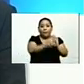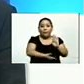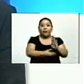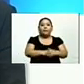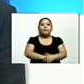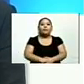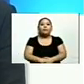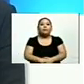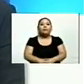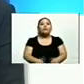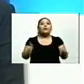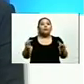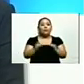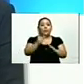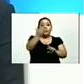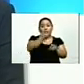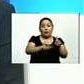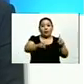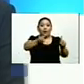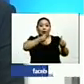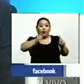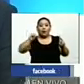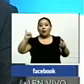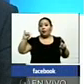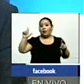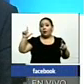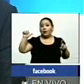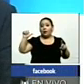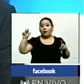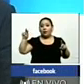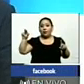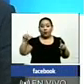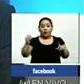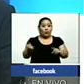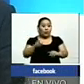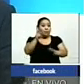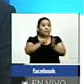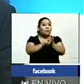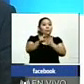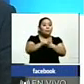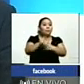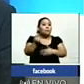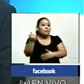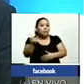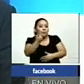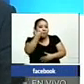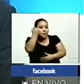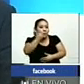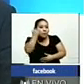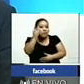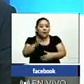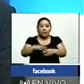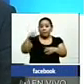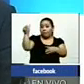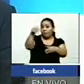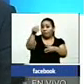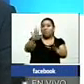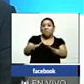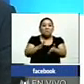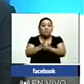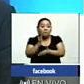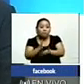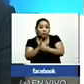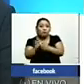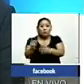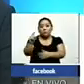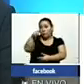Les contamos también que la periodista Ileana Leiva nos presenta un novedoso programa con el cual jóvenes están siendo capacitados para tener acceso a un